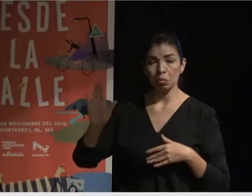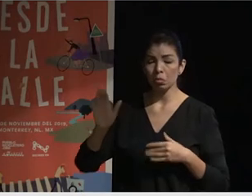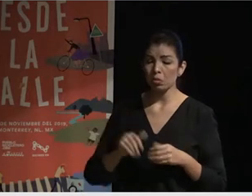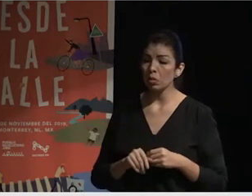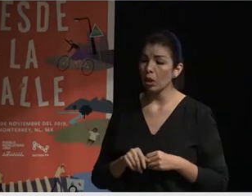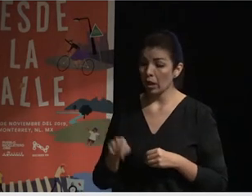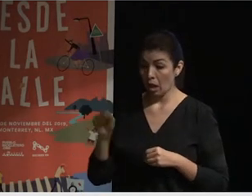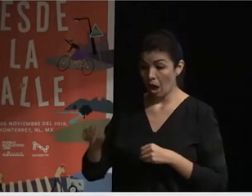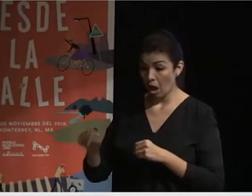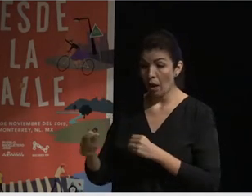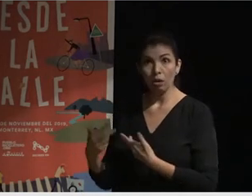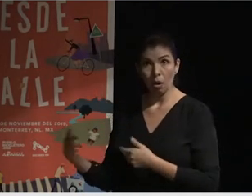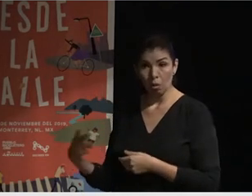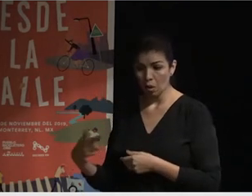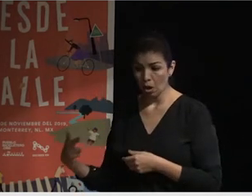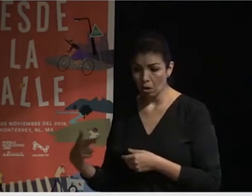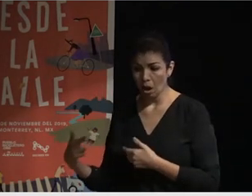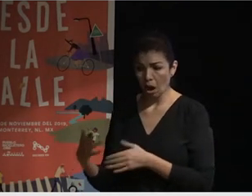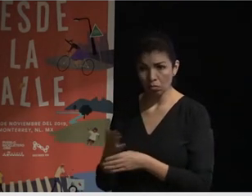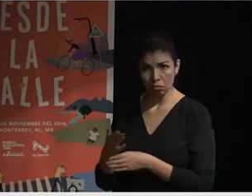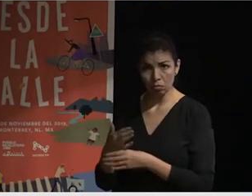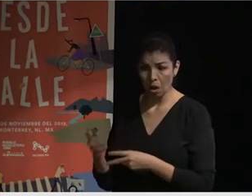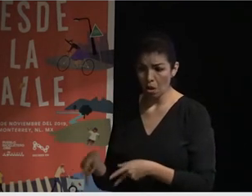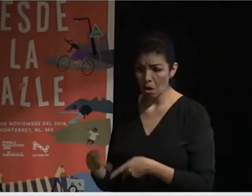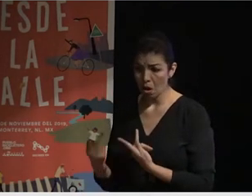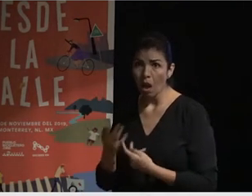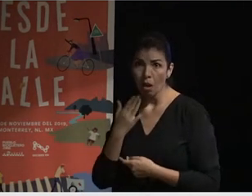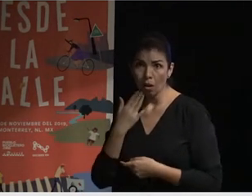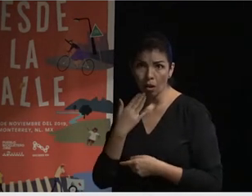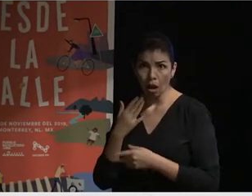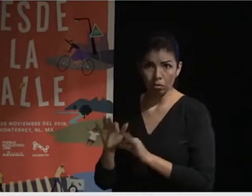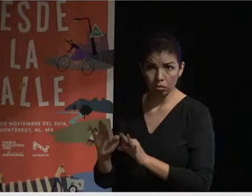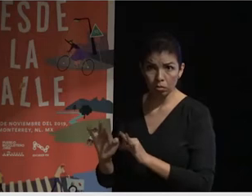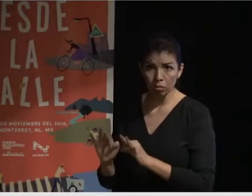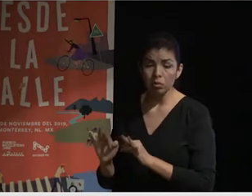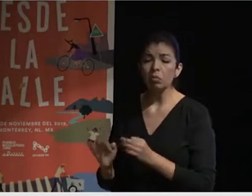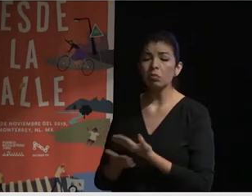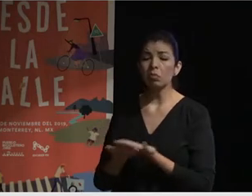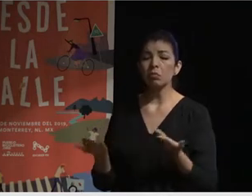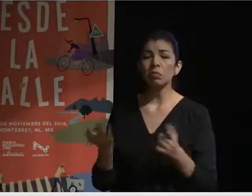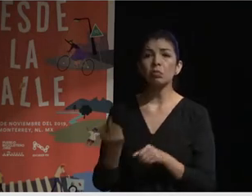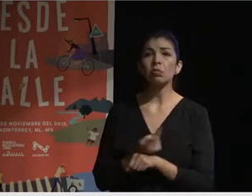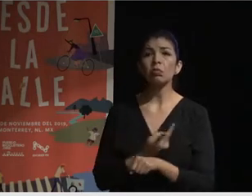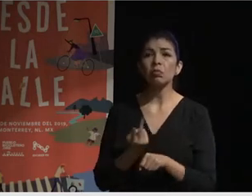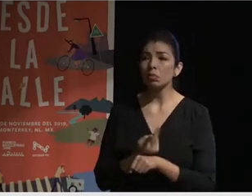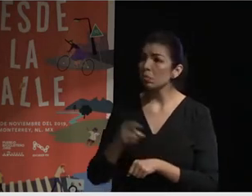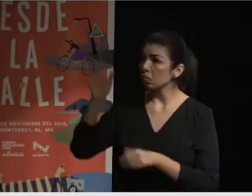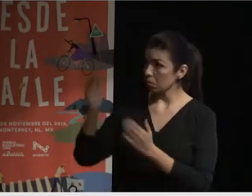por capitales transnacionales, y van a instalar un coworking green, lo que sea, ¿no? O